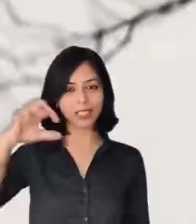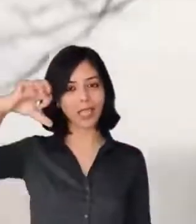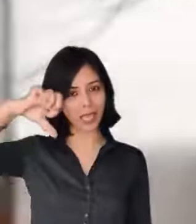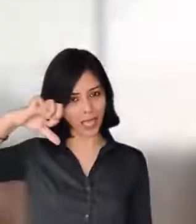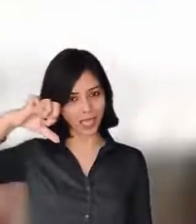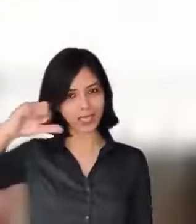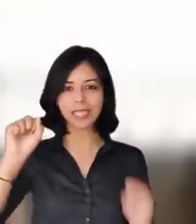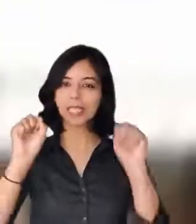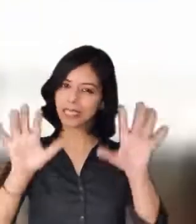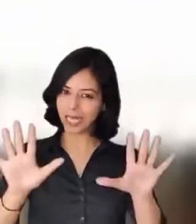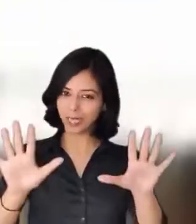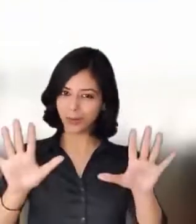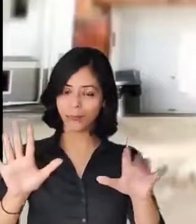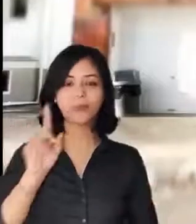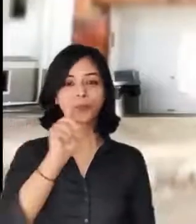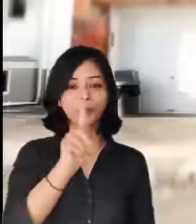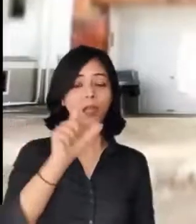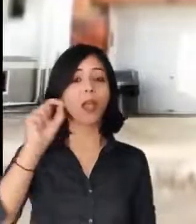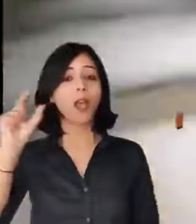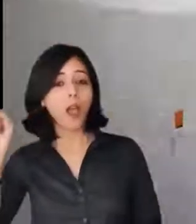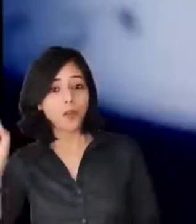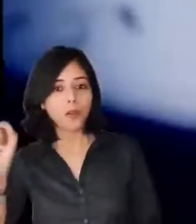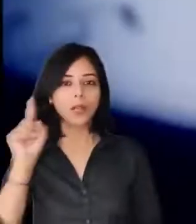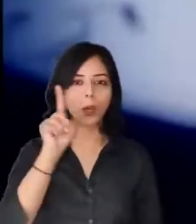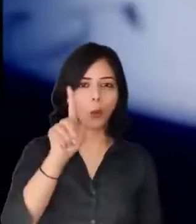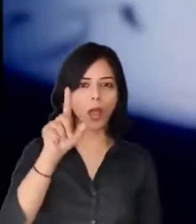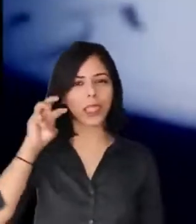una ocasión que Robin jamás se perdería.